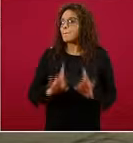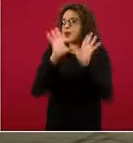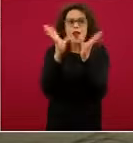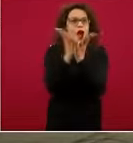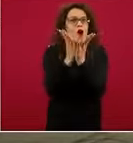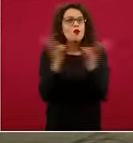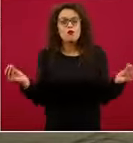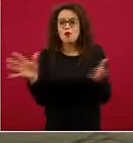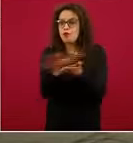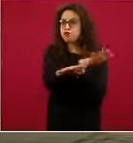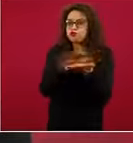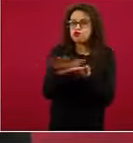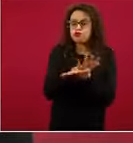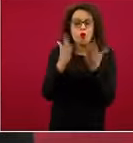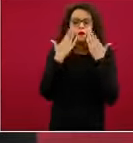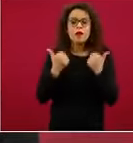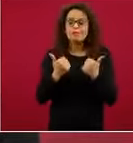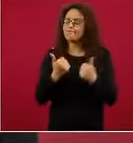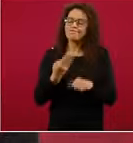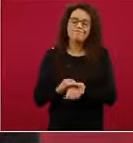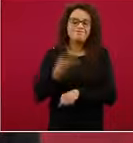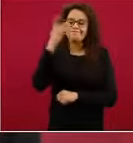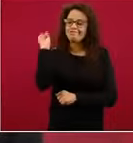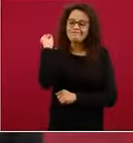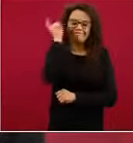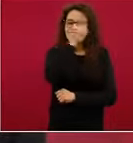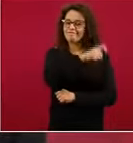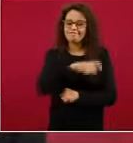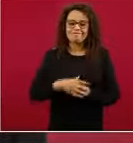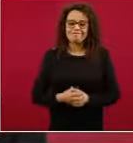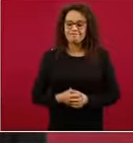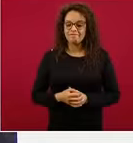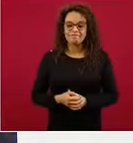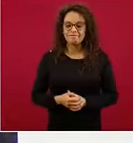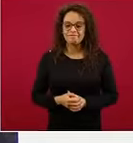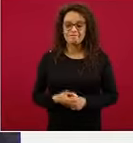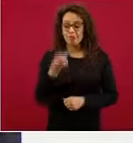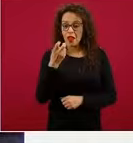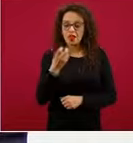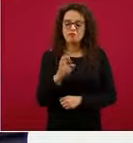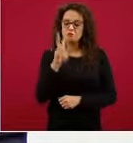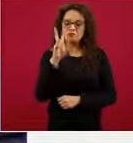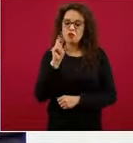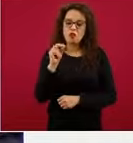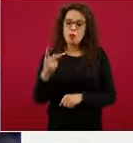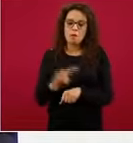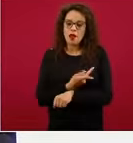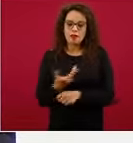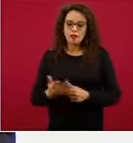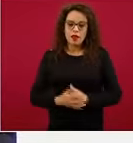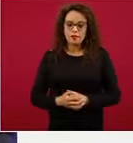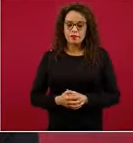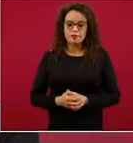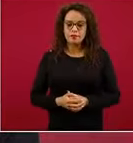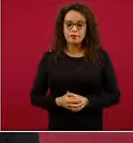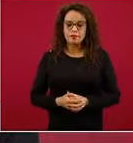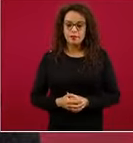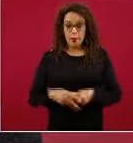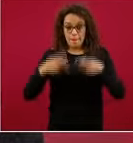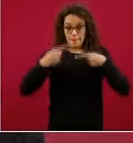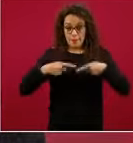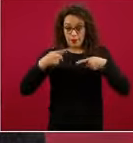faz de la Tierra. Es muy, muy, muy improbable que eso ocurra. Solamente una enfermedad que aqueja a los humanos